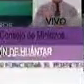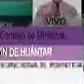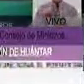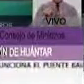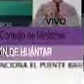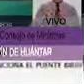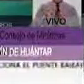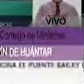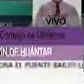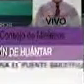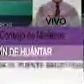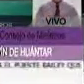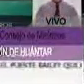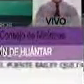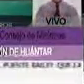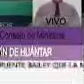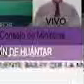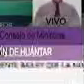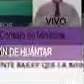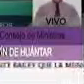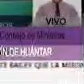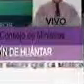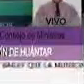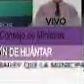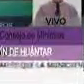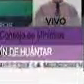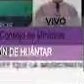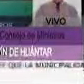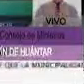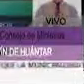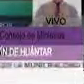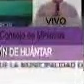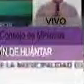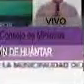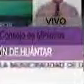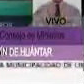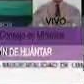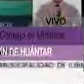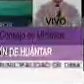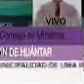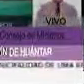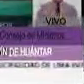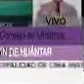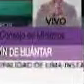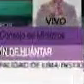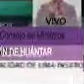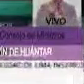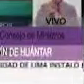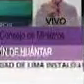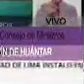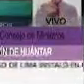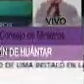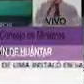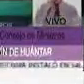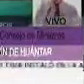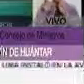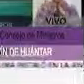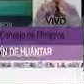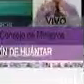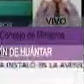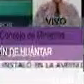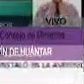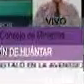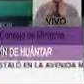de poder recibir toda la documentación del caso, poder preparar la defensa del Perú. En el caso